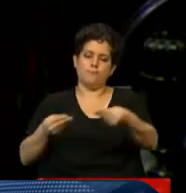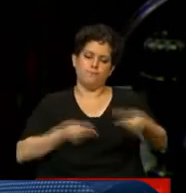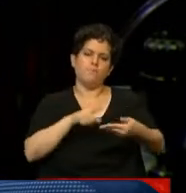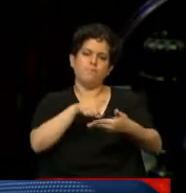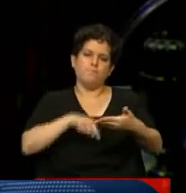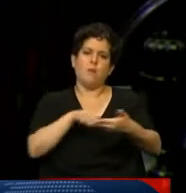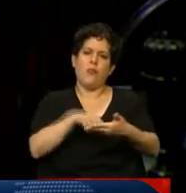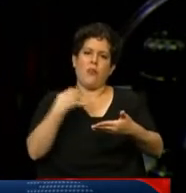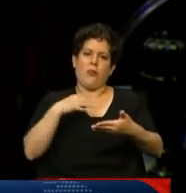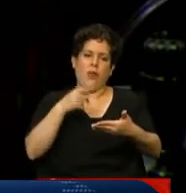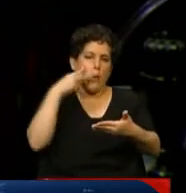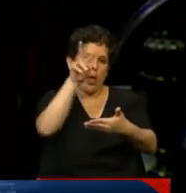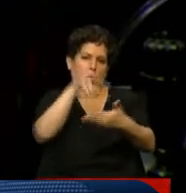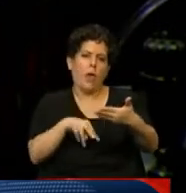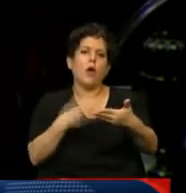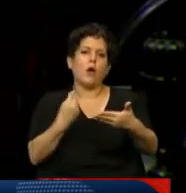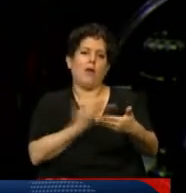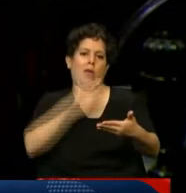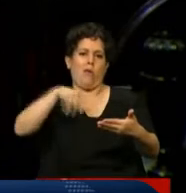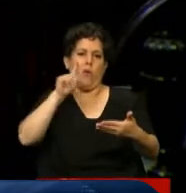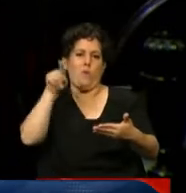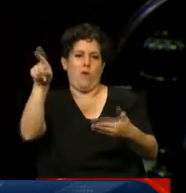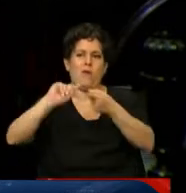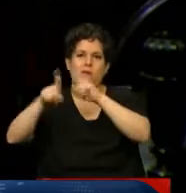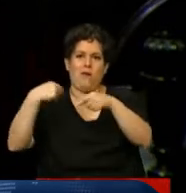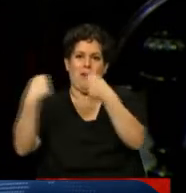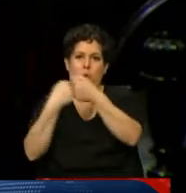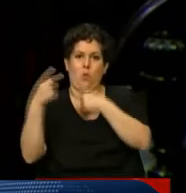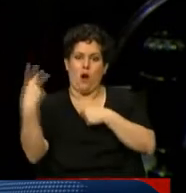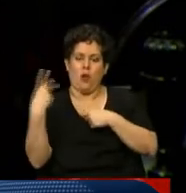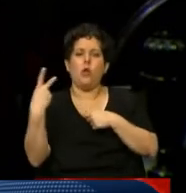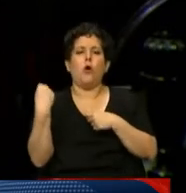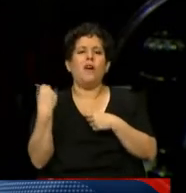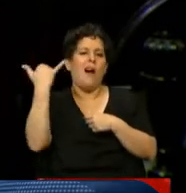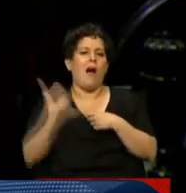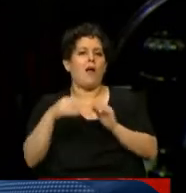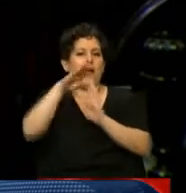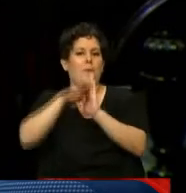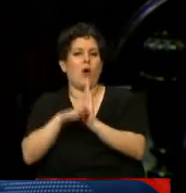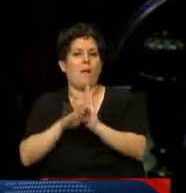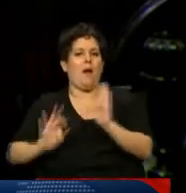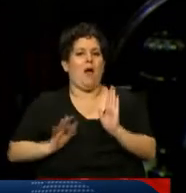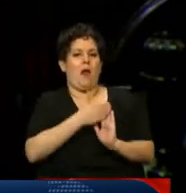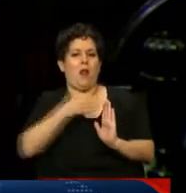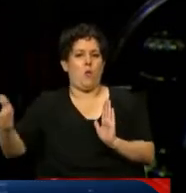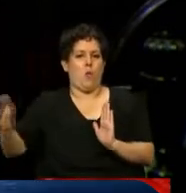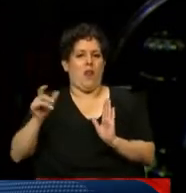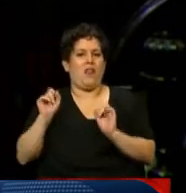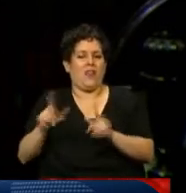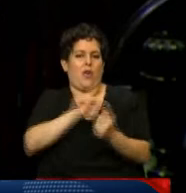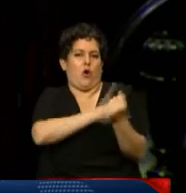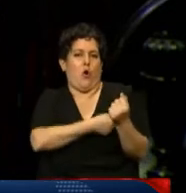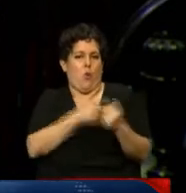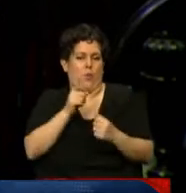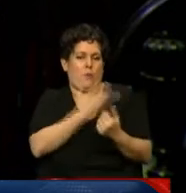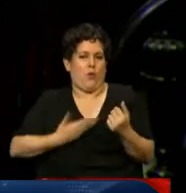Monetario Internacional, que al mismo tiempo incluye un programa plurianual de gobierno con metas